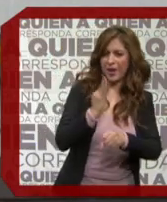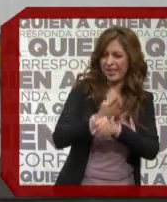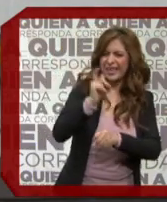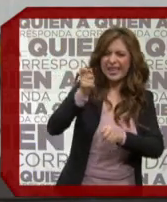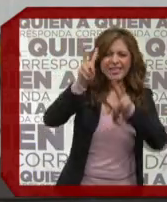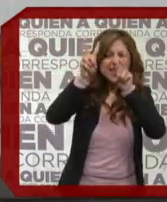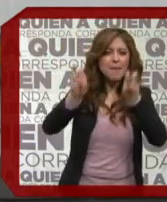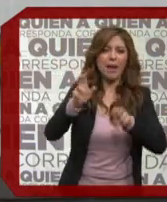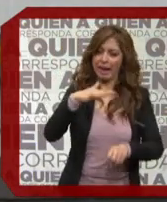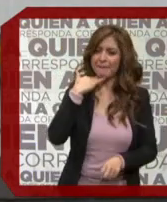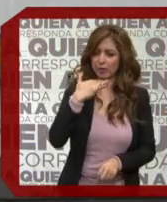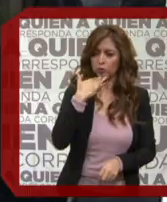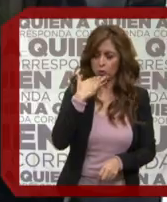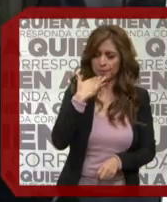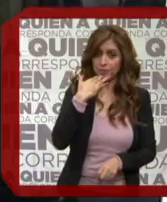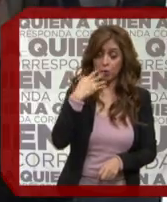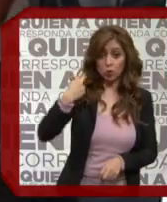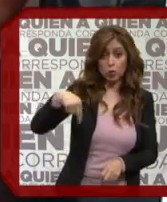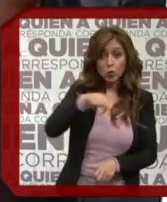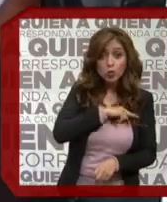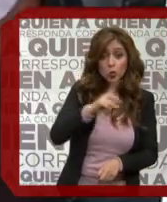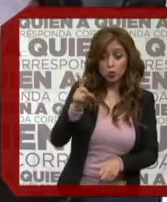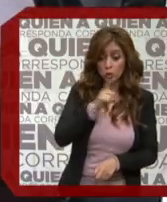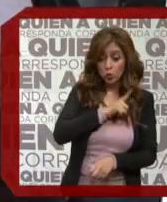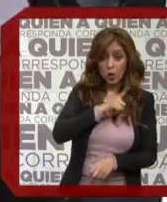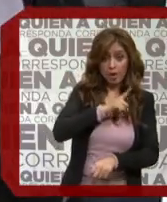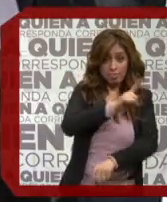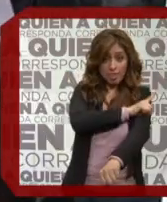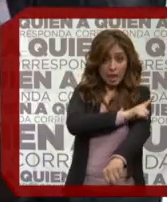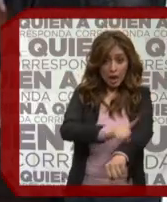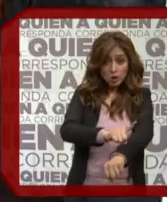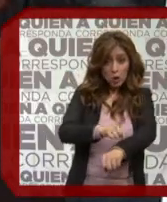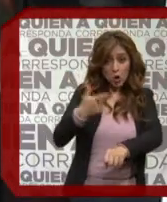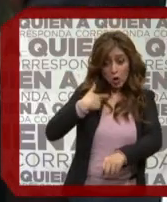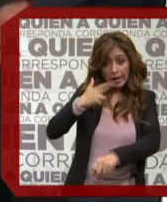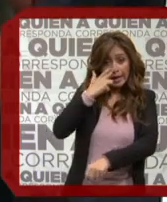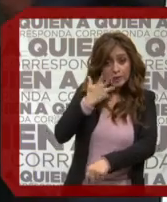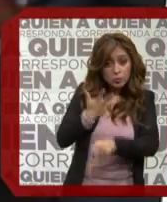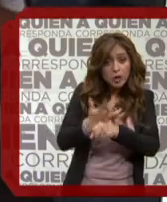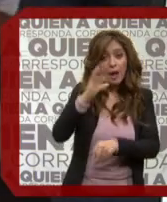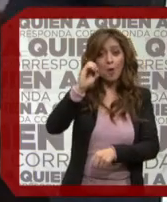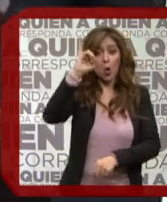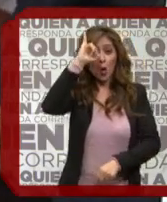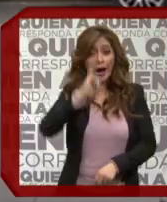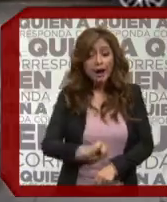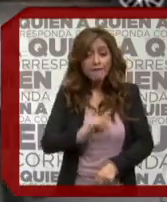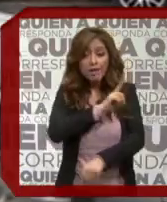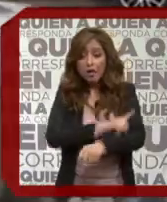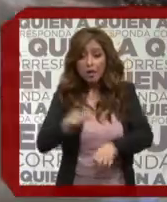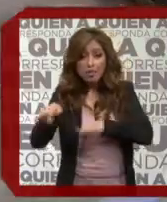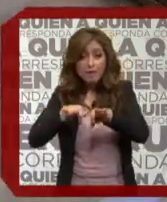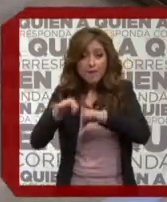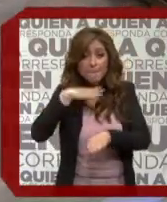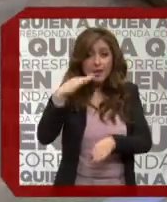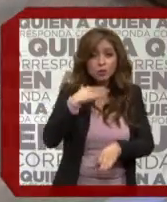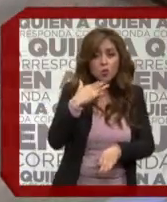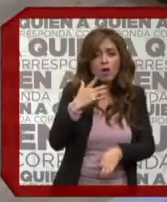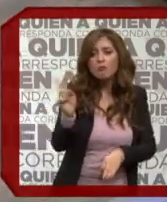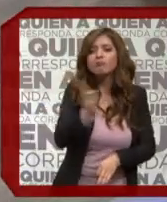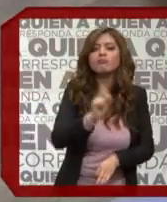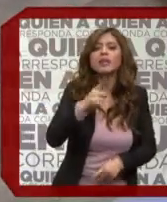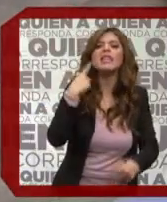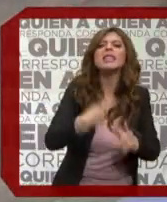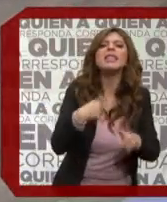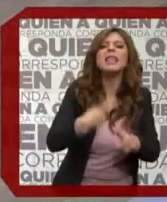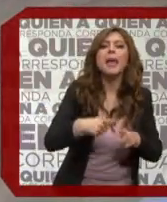asunto de la basura no lo vamos a resolver solamente los delegaciones, los jefes delegacionales o los trabajadores. Tenemos que resolverlo con los